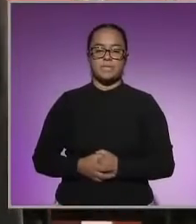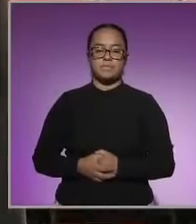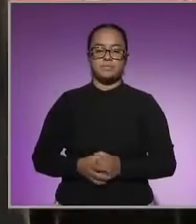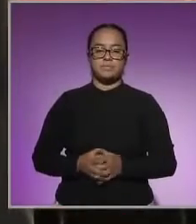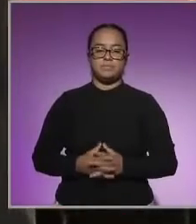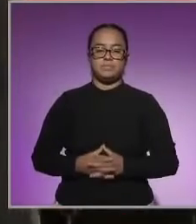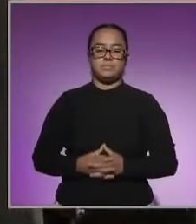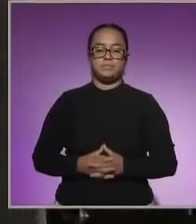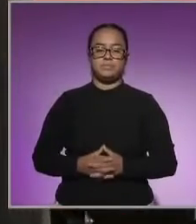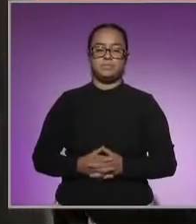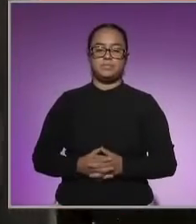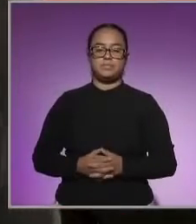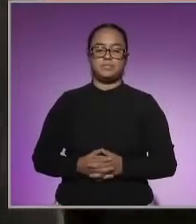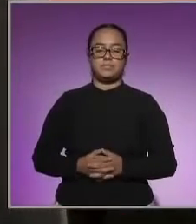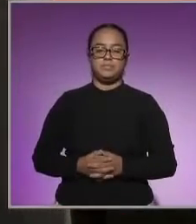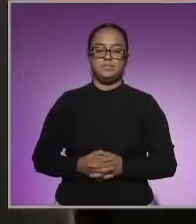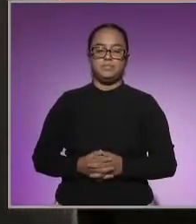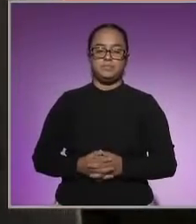un poco